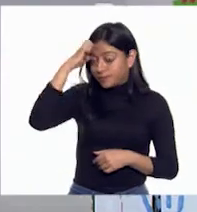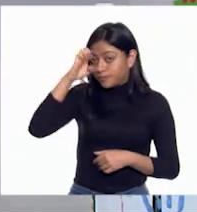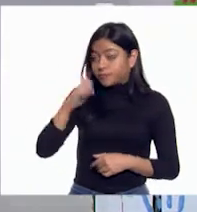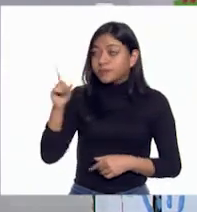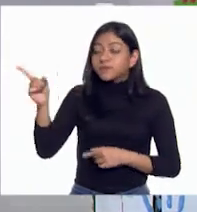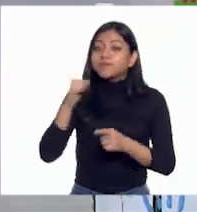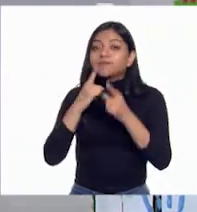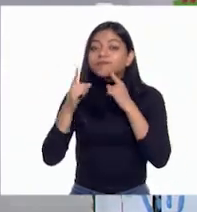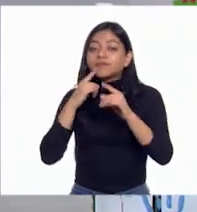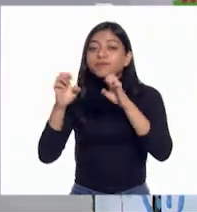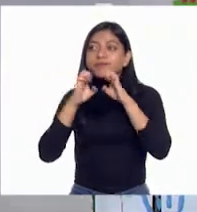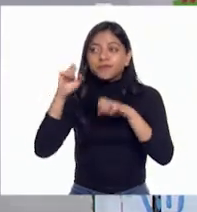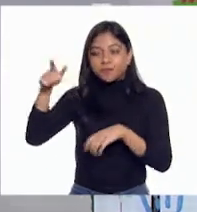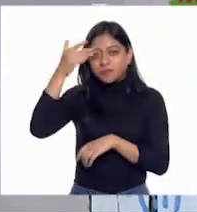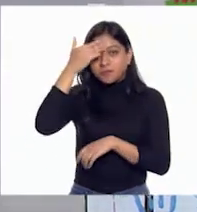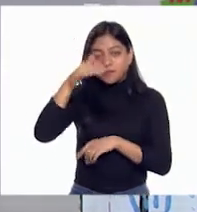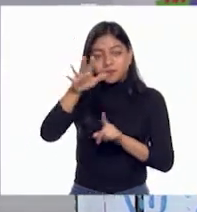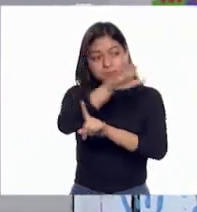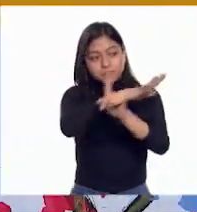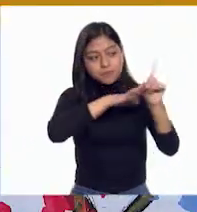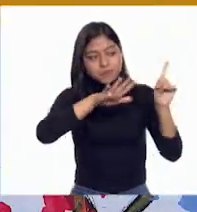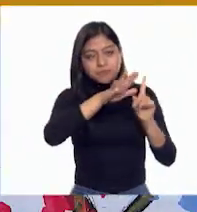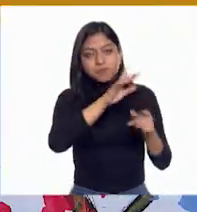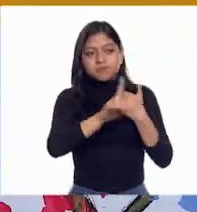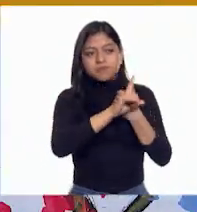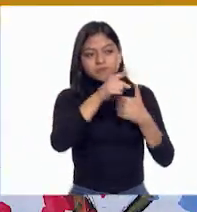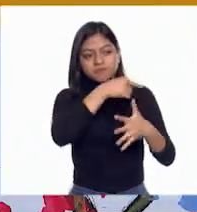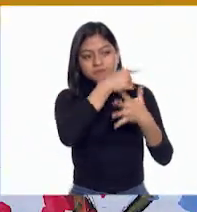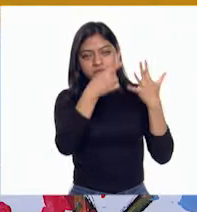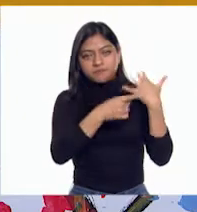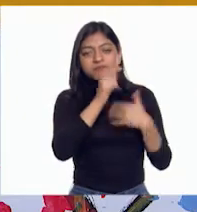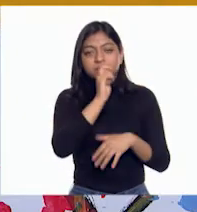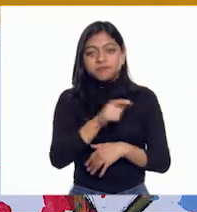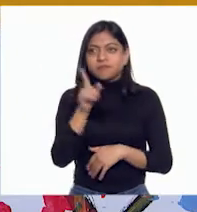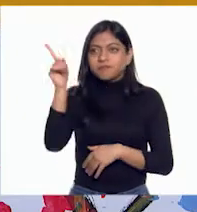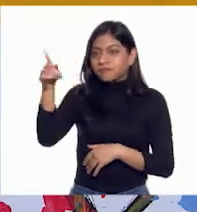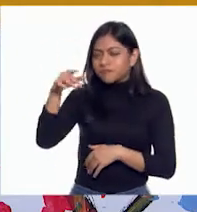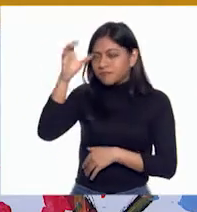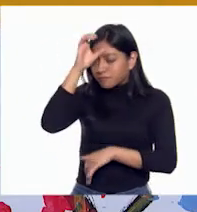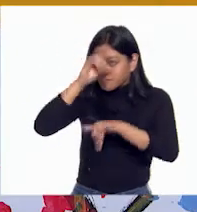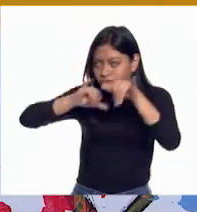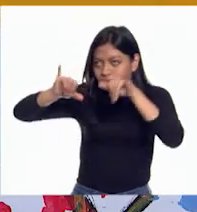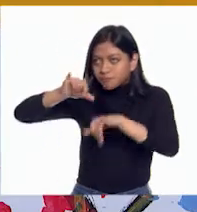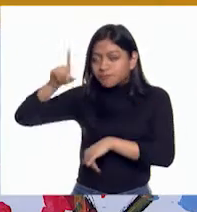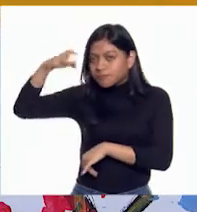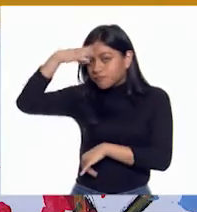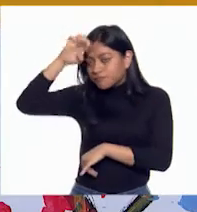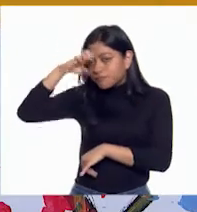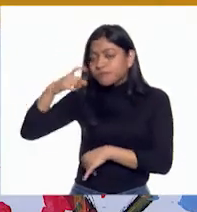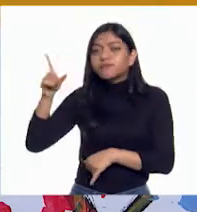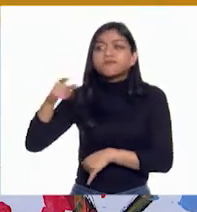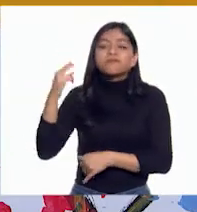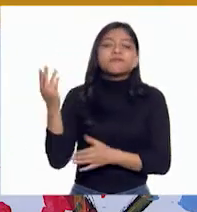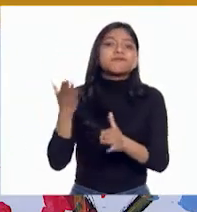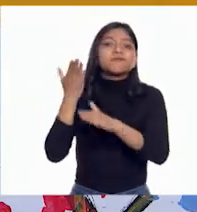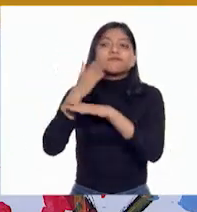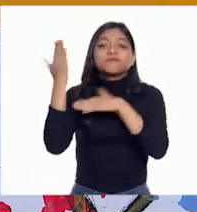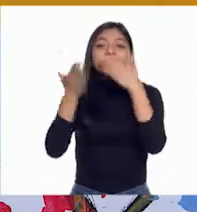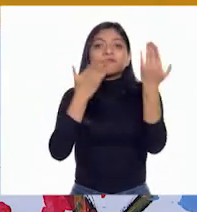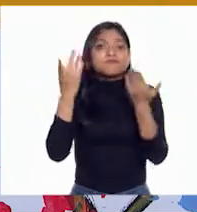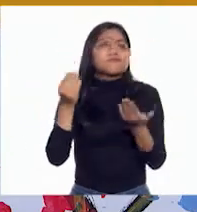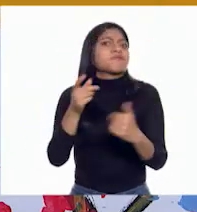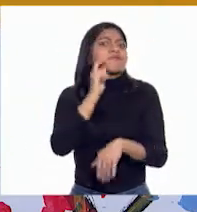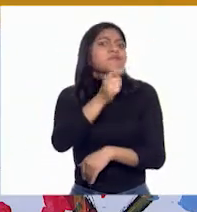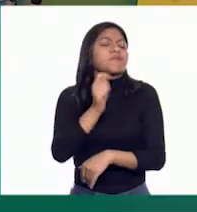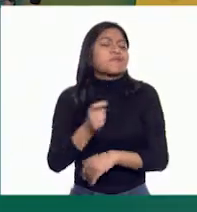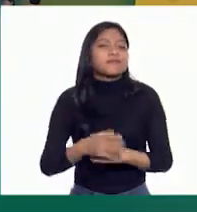sobre los problemas ambientales. ¿En serio? ¿Y quién es ese experto? ¿Y dónde estudió? ¿O qué?